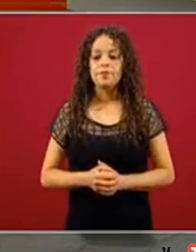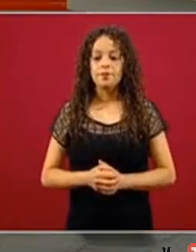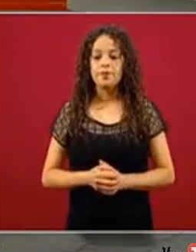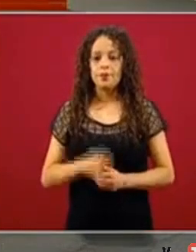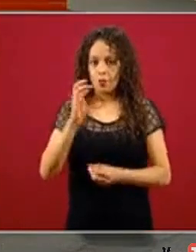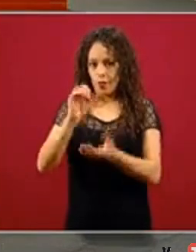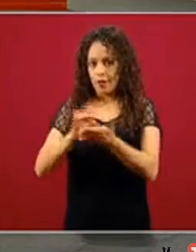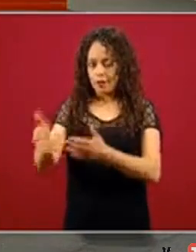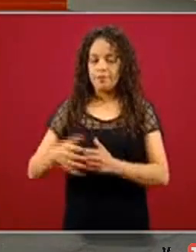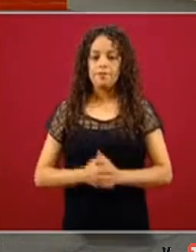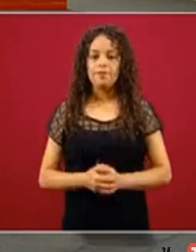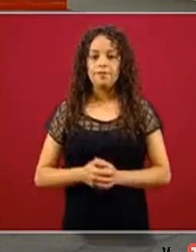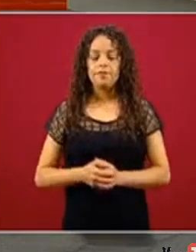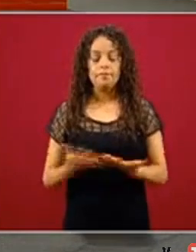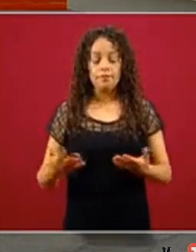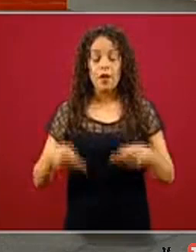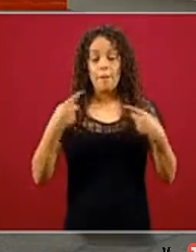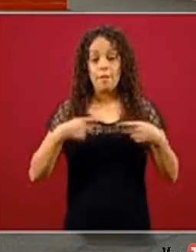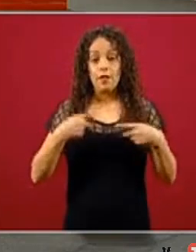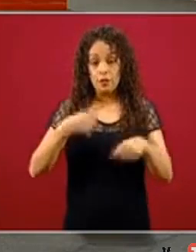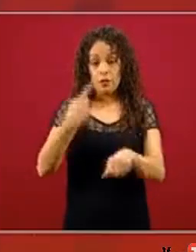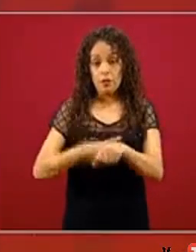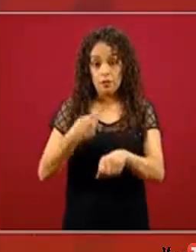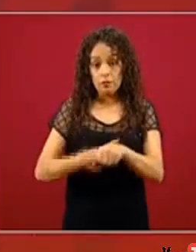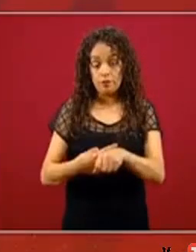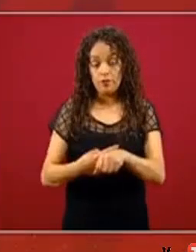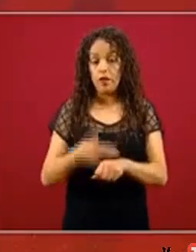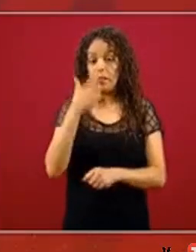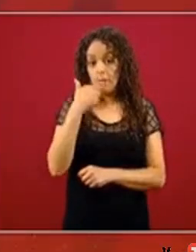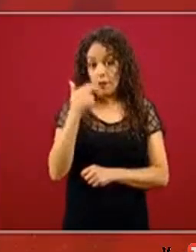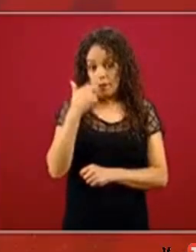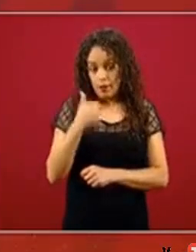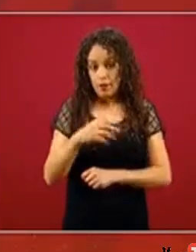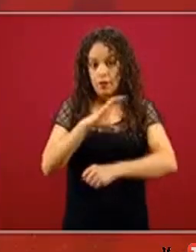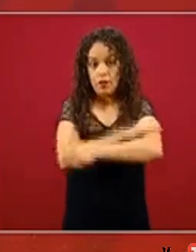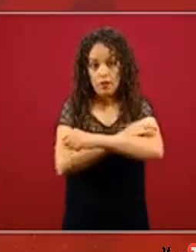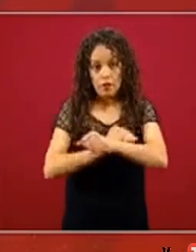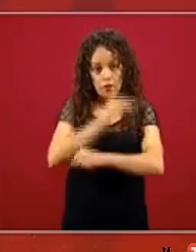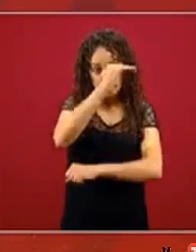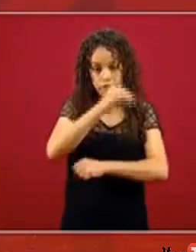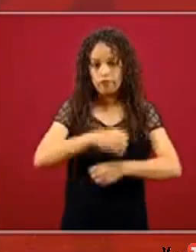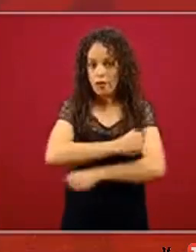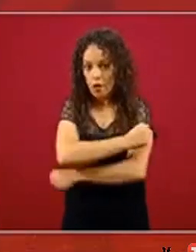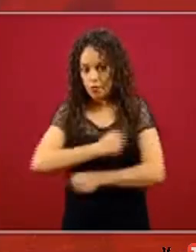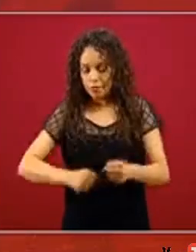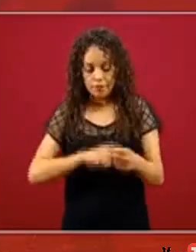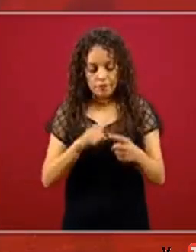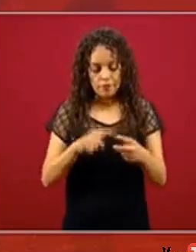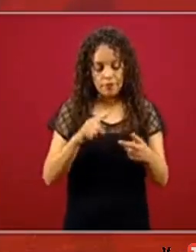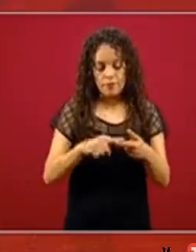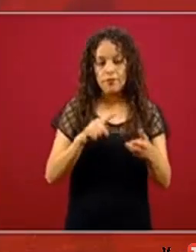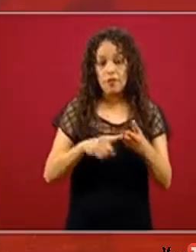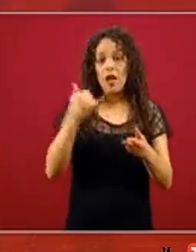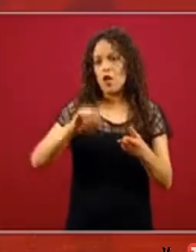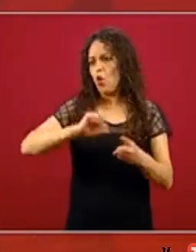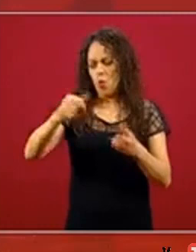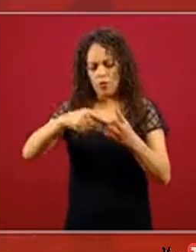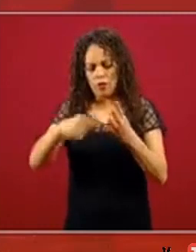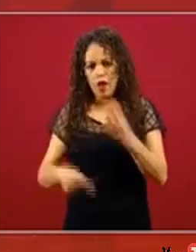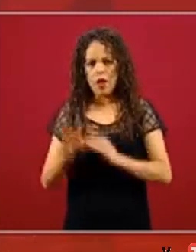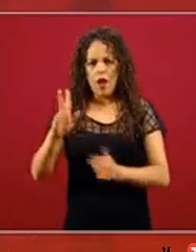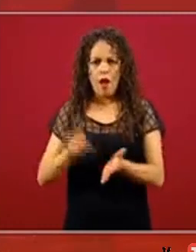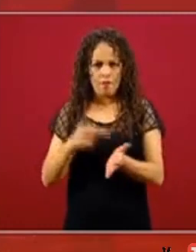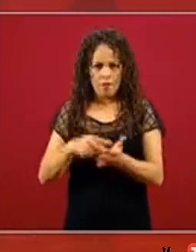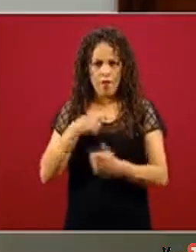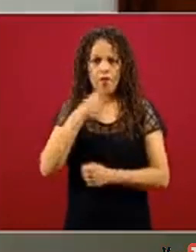personas que tienen diabetes, hipertensión, obesidad y otras condiciones de salud que hemos mencionado varias veces, tienen un